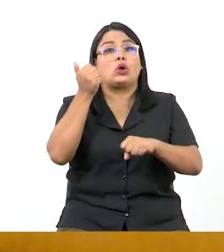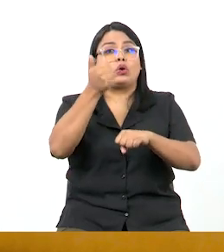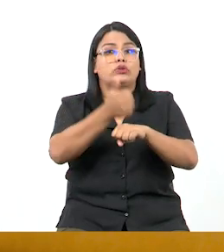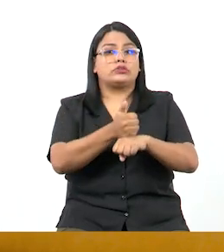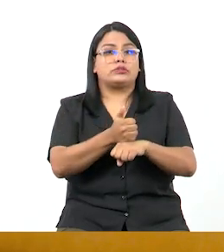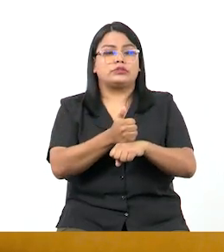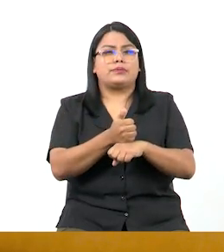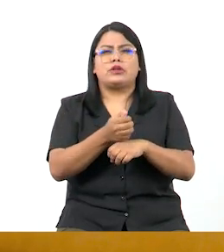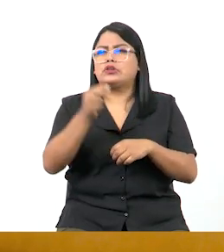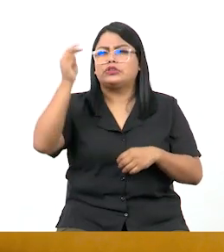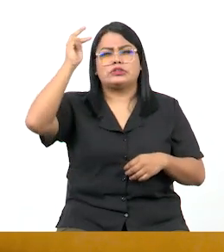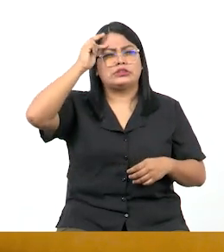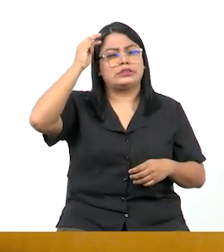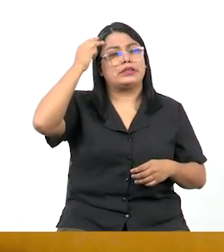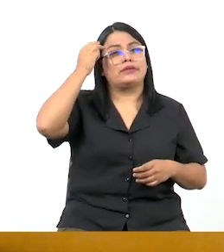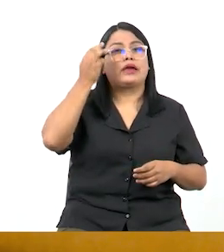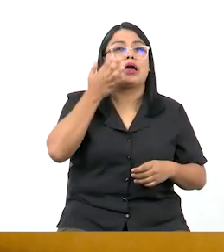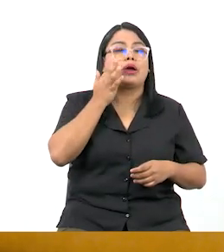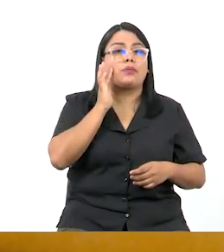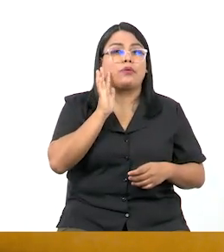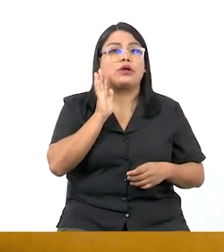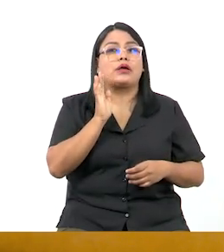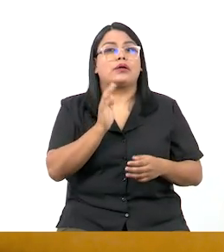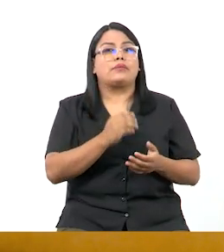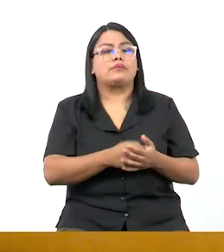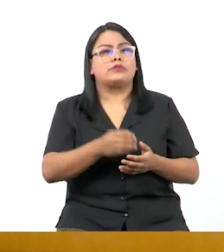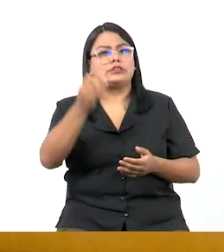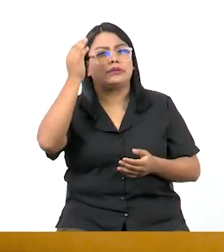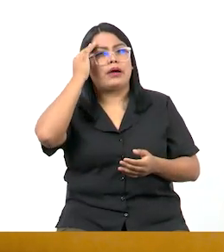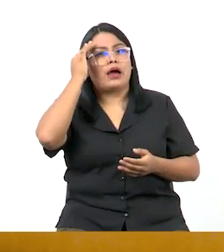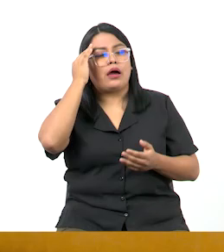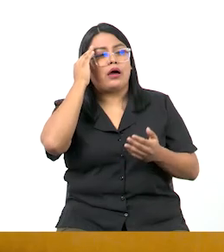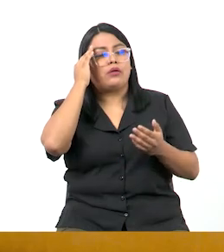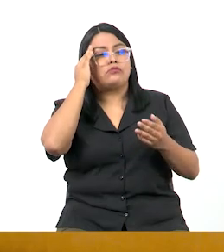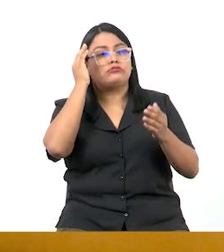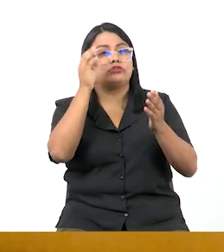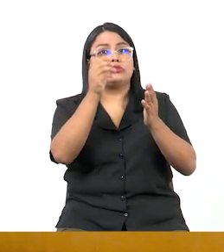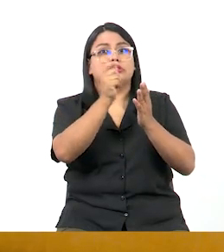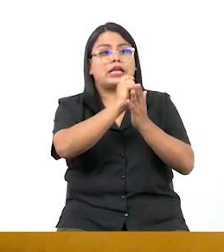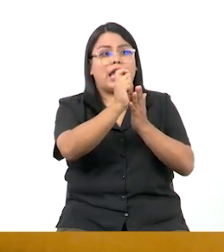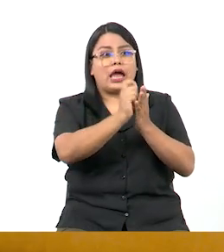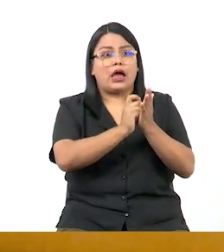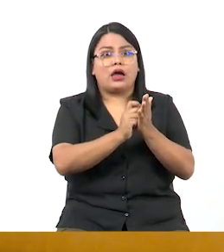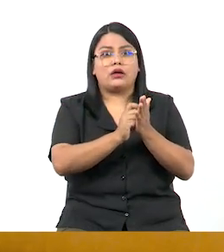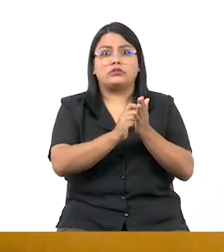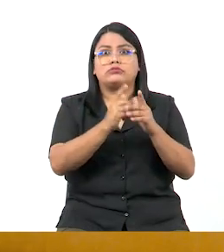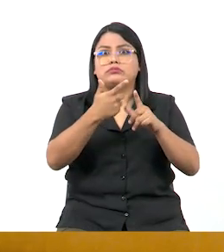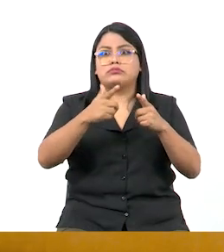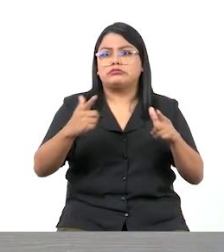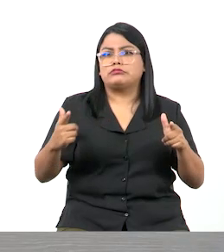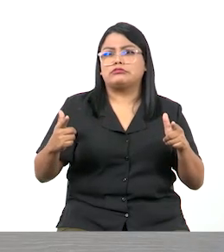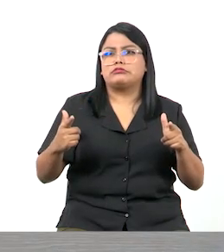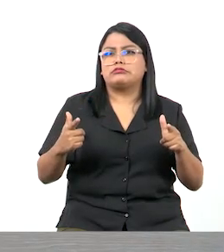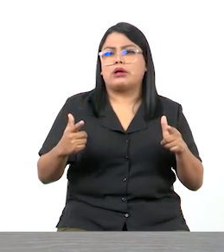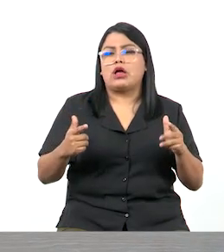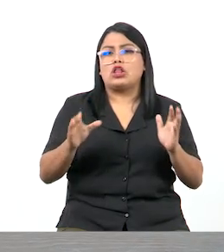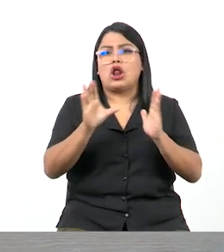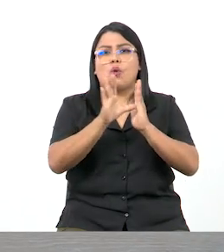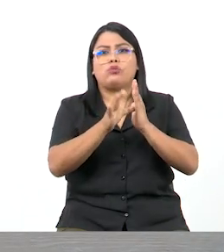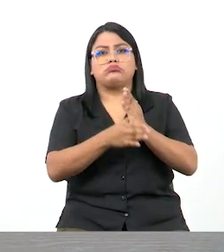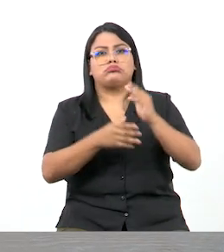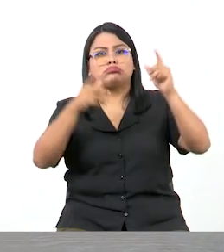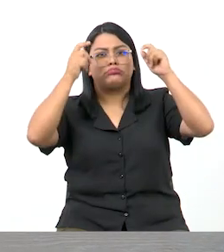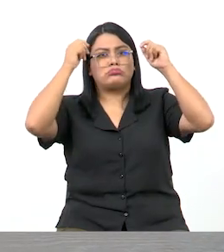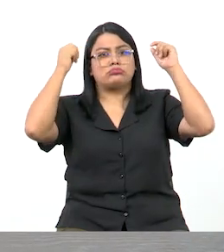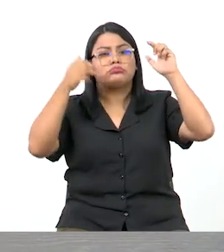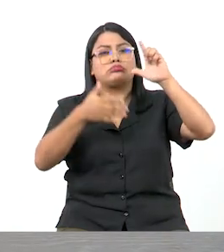construcción y consolidación. Pero esto no quiere decir que porque empezamos a estudiar el texto literario, la comedia grecolatina, el estudiantado solo